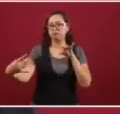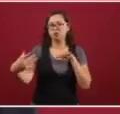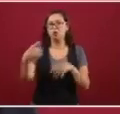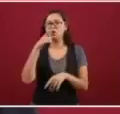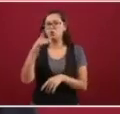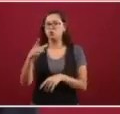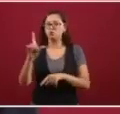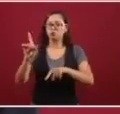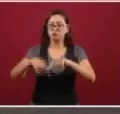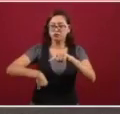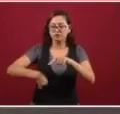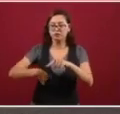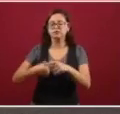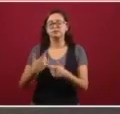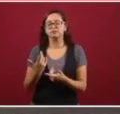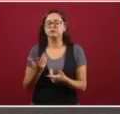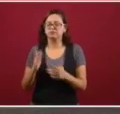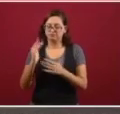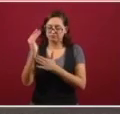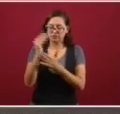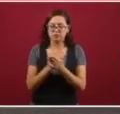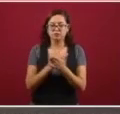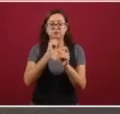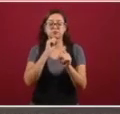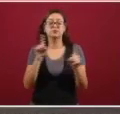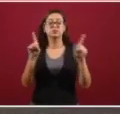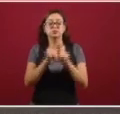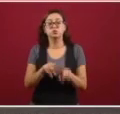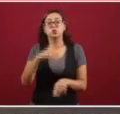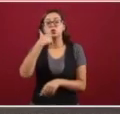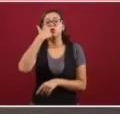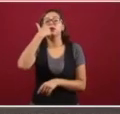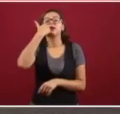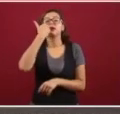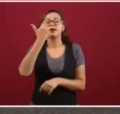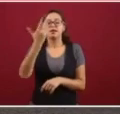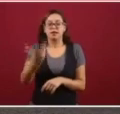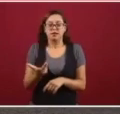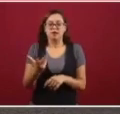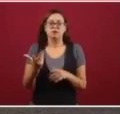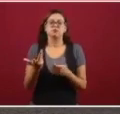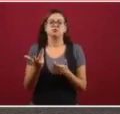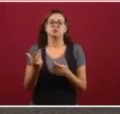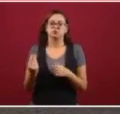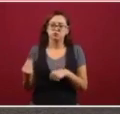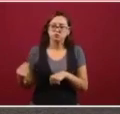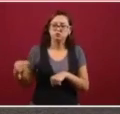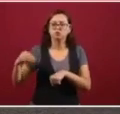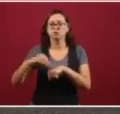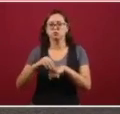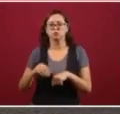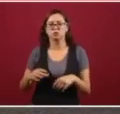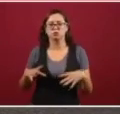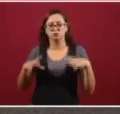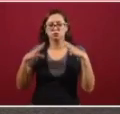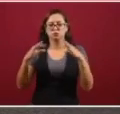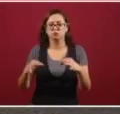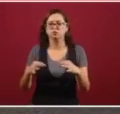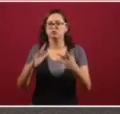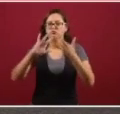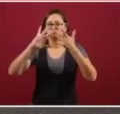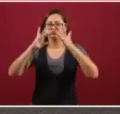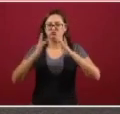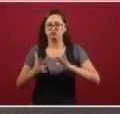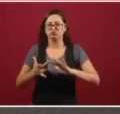de una red inteligente. Esa red inteligente, sistemas de medición que te puedan